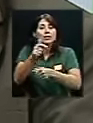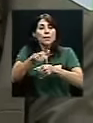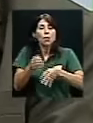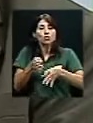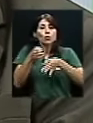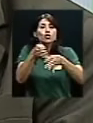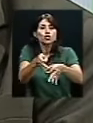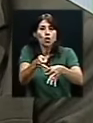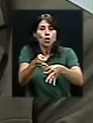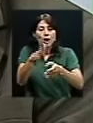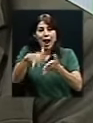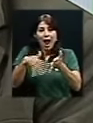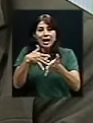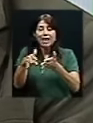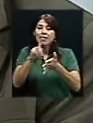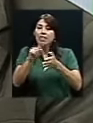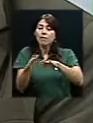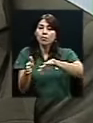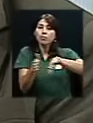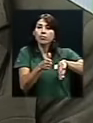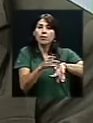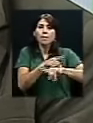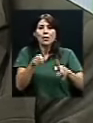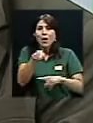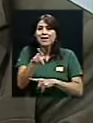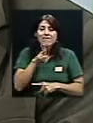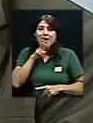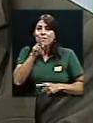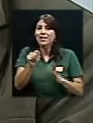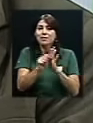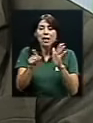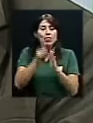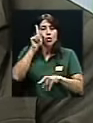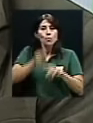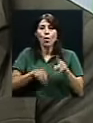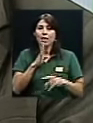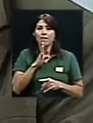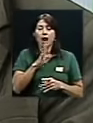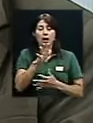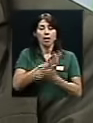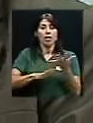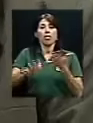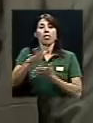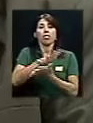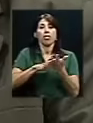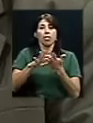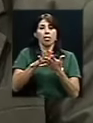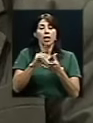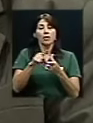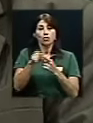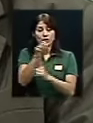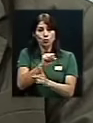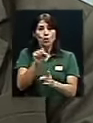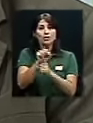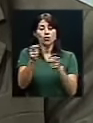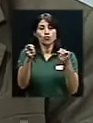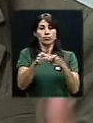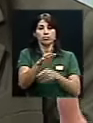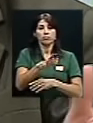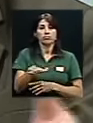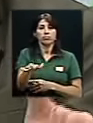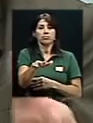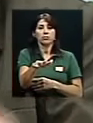lado, y prácticamente no se puede ni hablar. Entonces, el escenario que queda es, porque van a